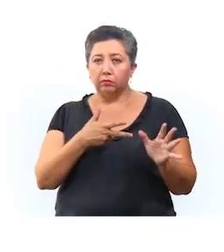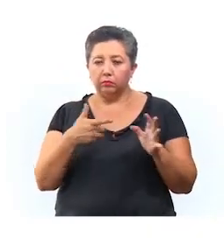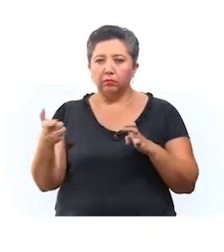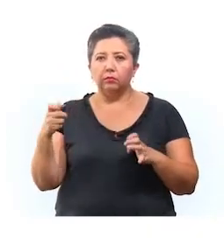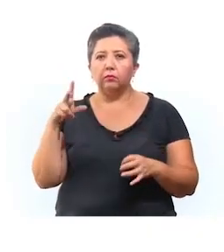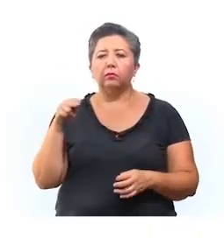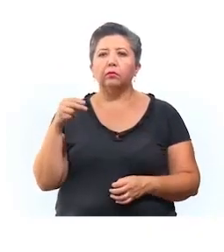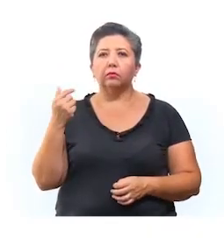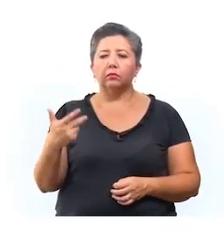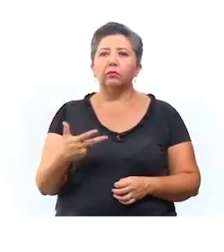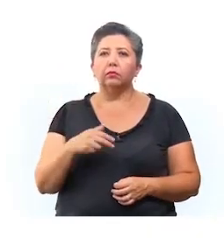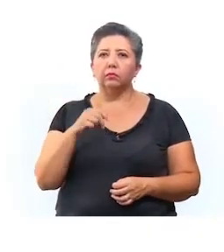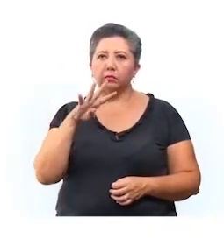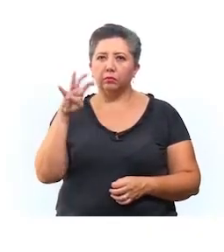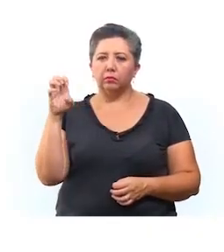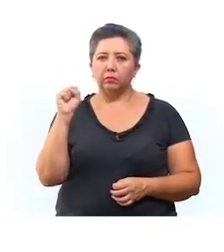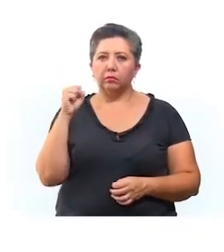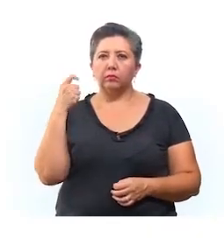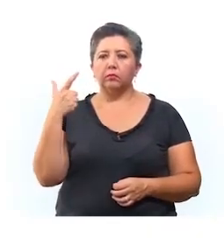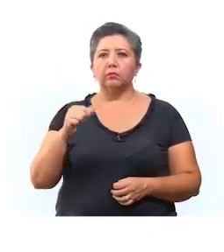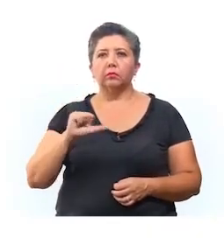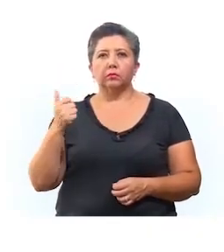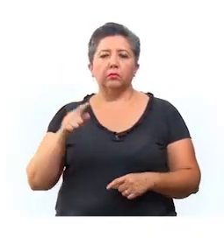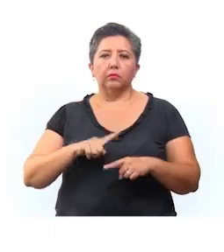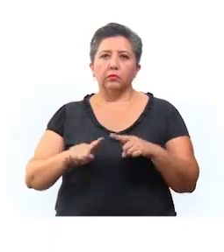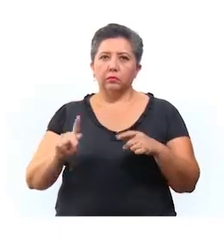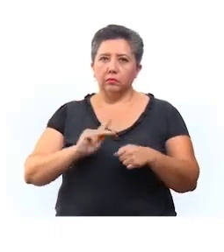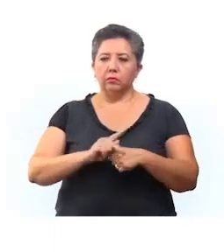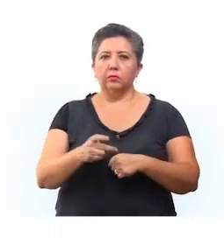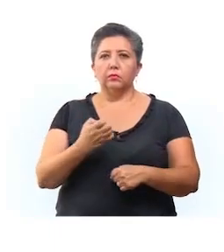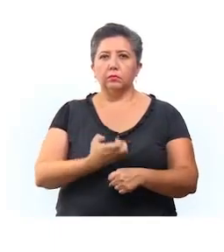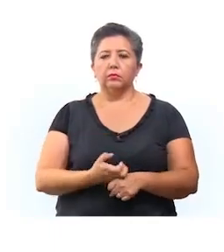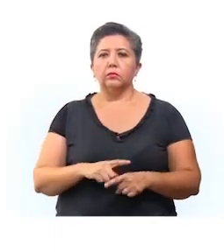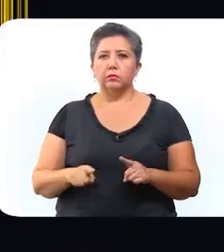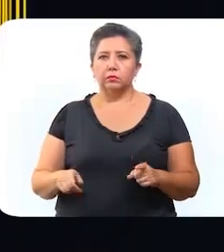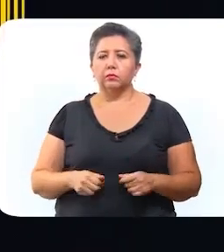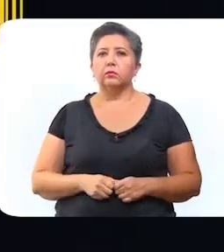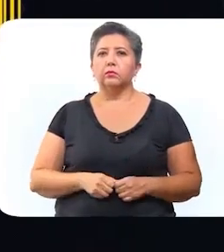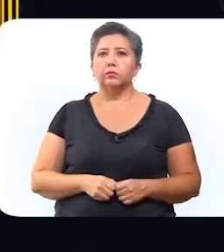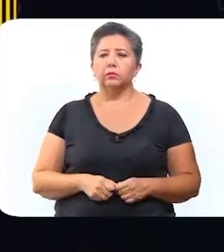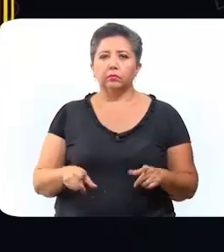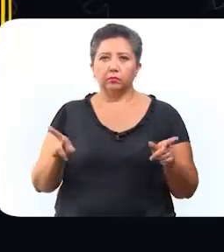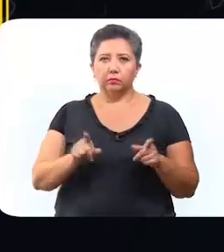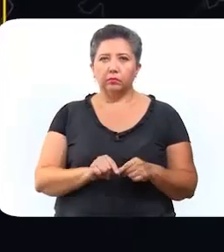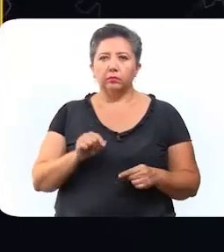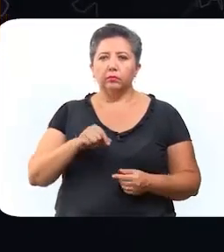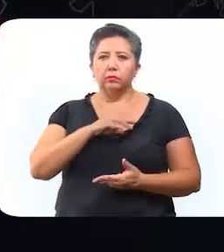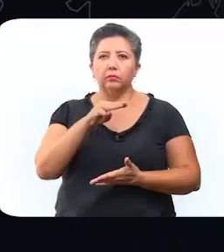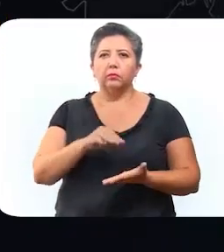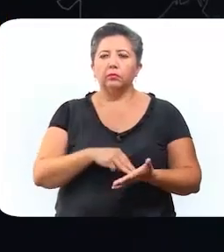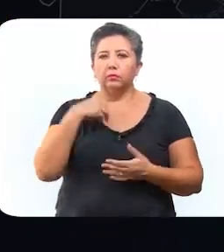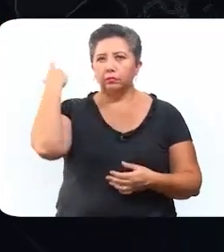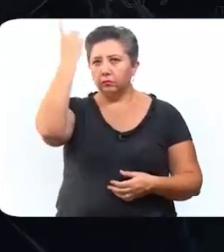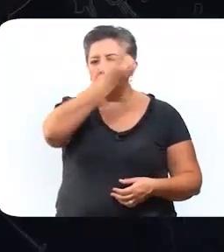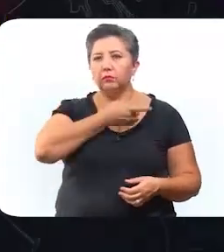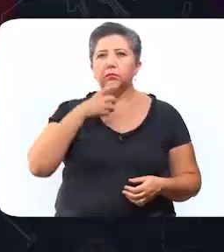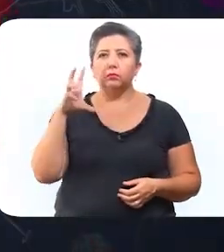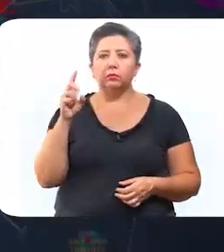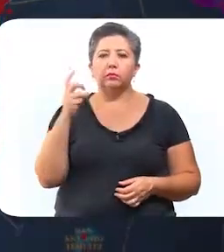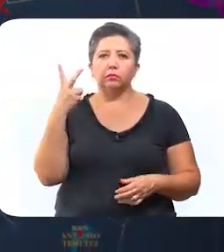53.788 casos positivos, 467 son de otro país u otro estado. Específicamente en Mérida se han